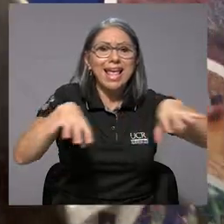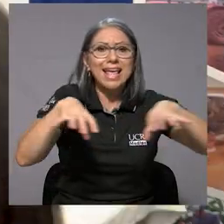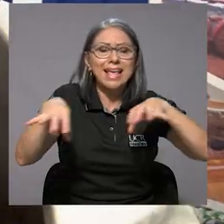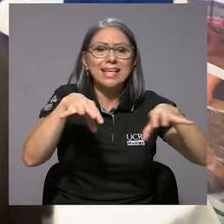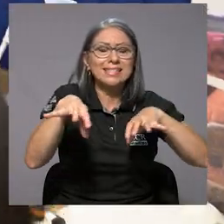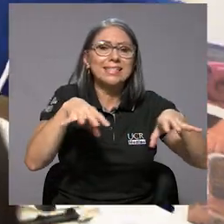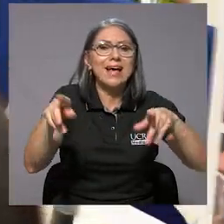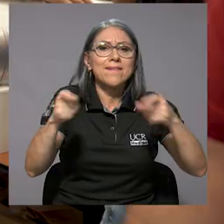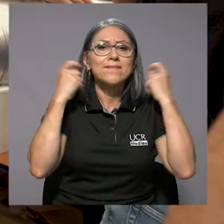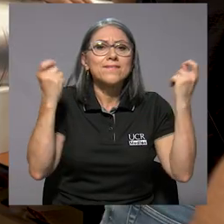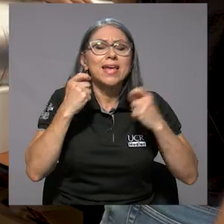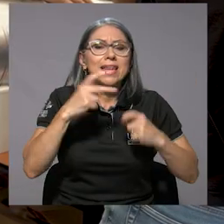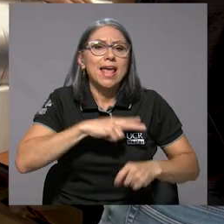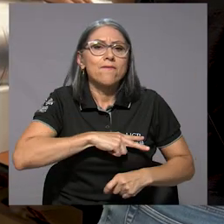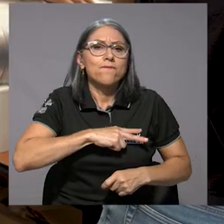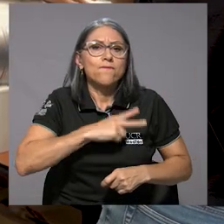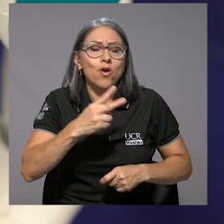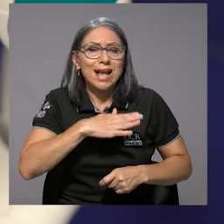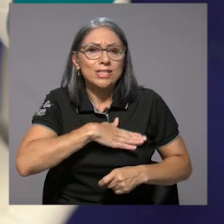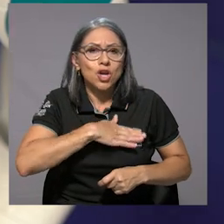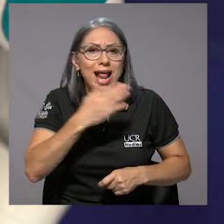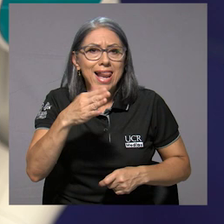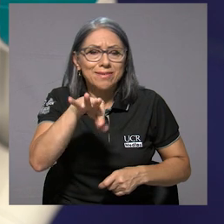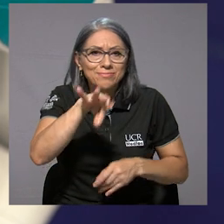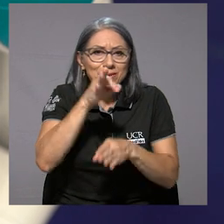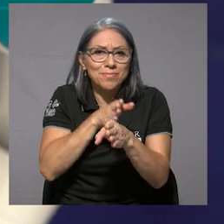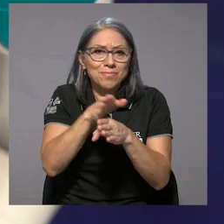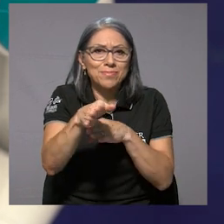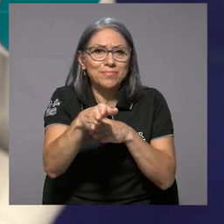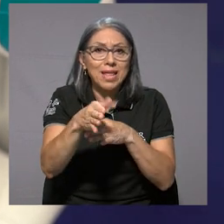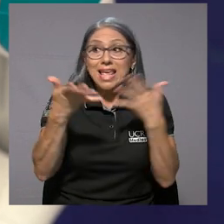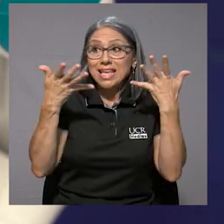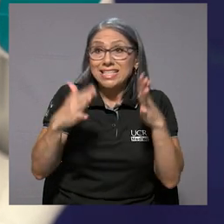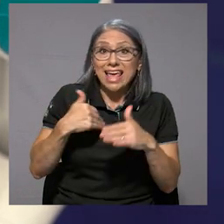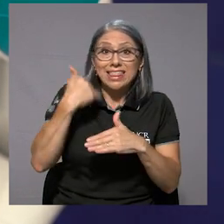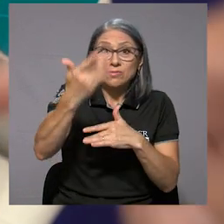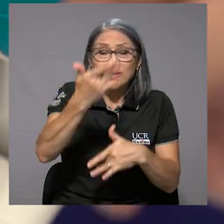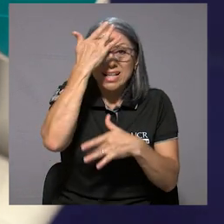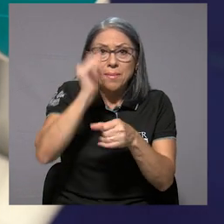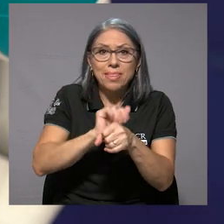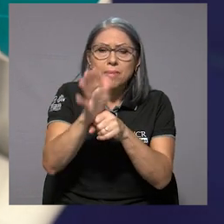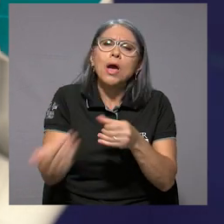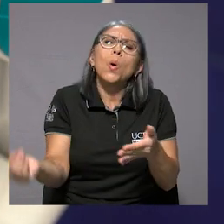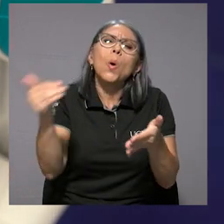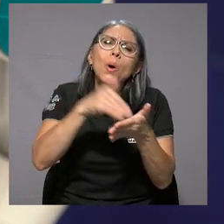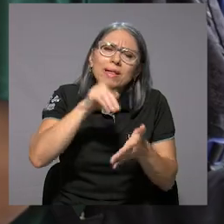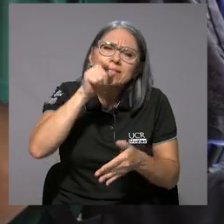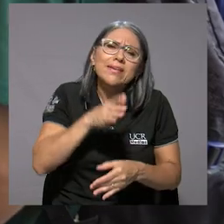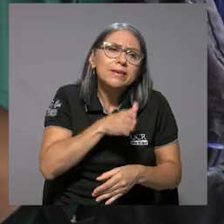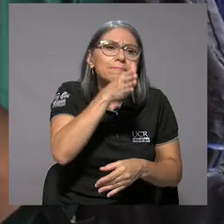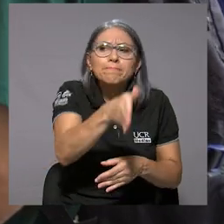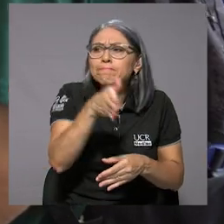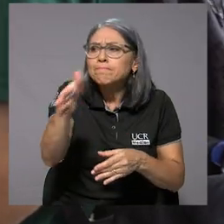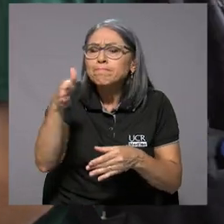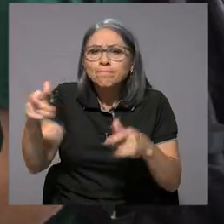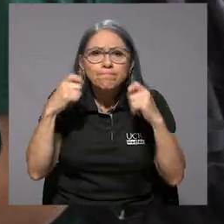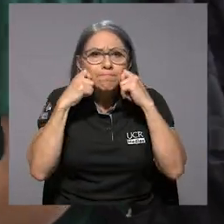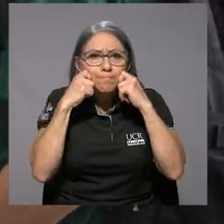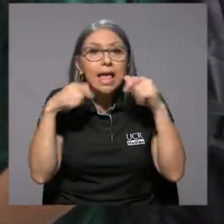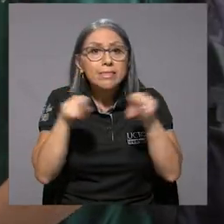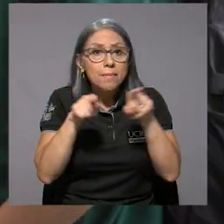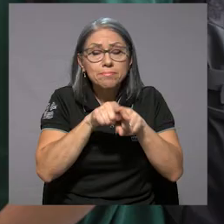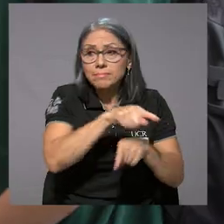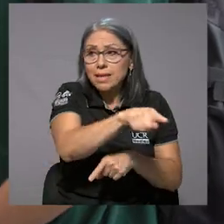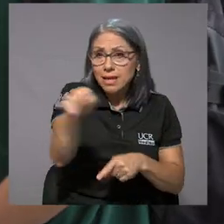idea es que precisamente después de la pandemia yo creo que hay que volver a reencontrarse con los espacios, que conozcan también cuáles son